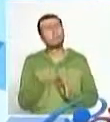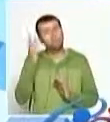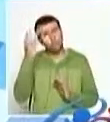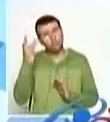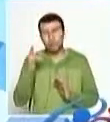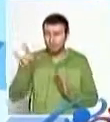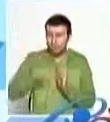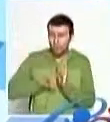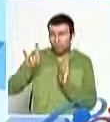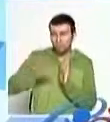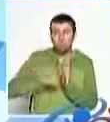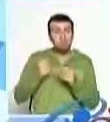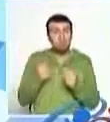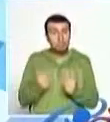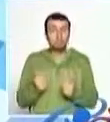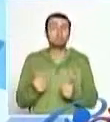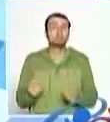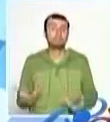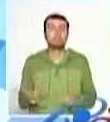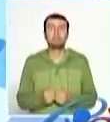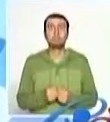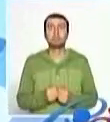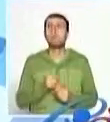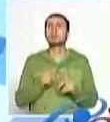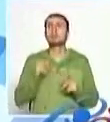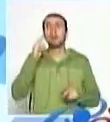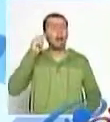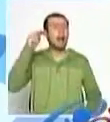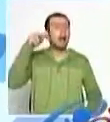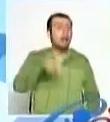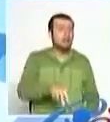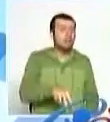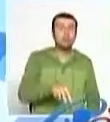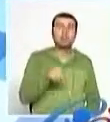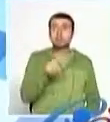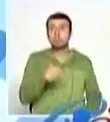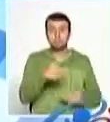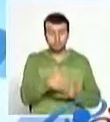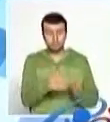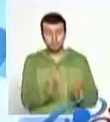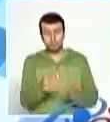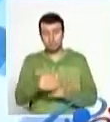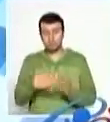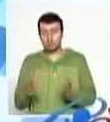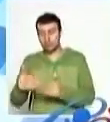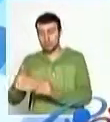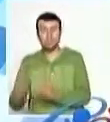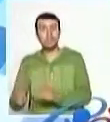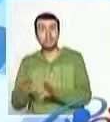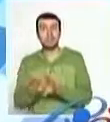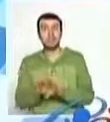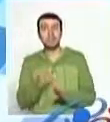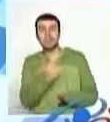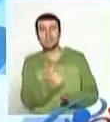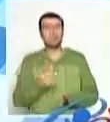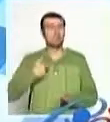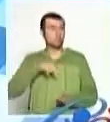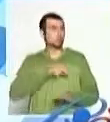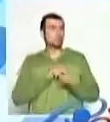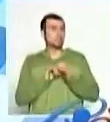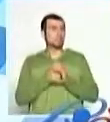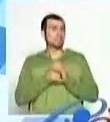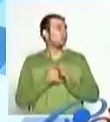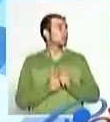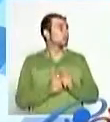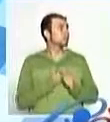nutrientes. Pero eso que ven abajo, que son esas baldosas, digamos que son nuestras células. Y él dijo